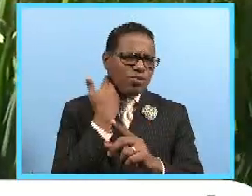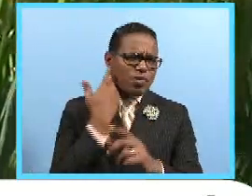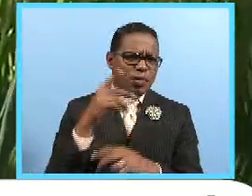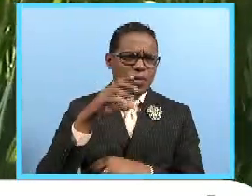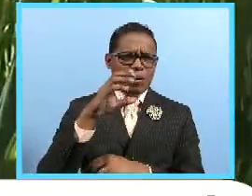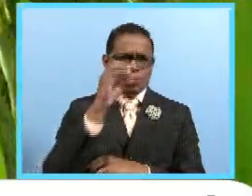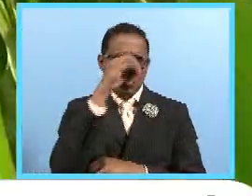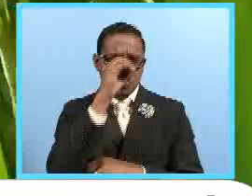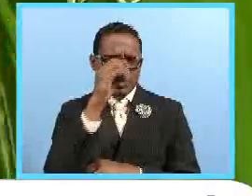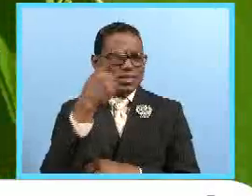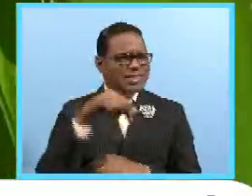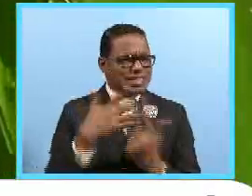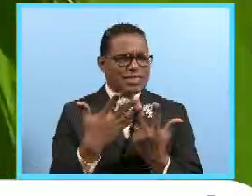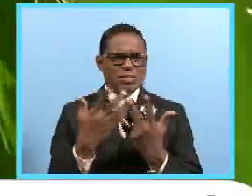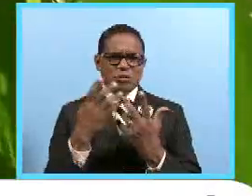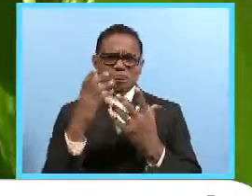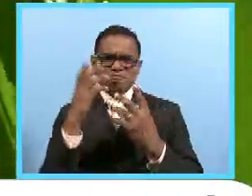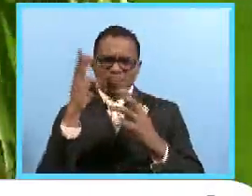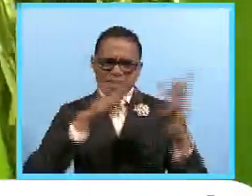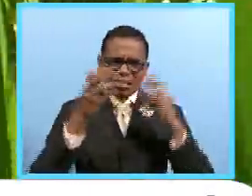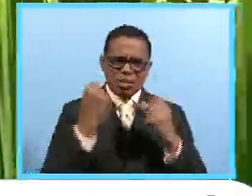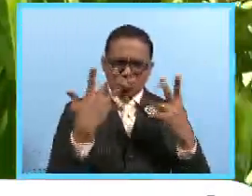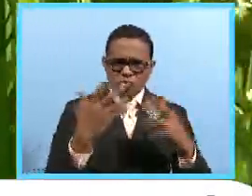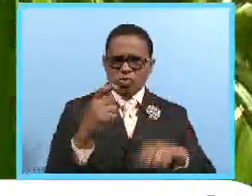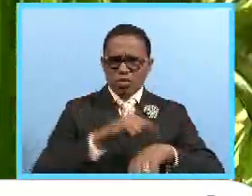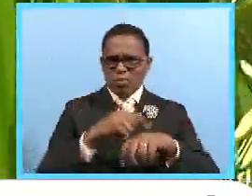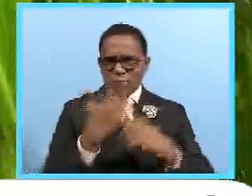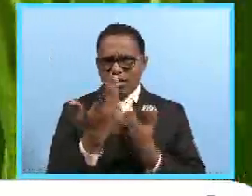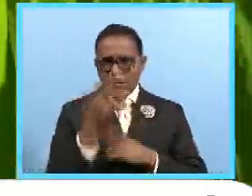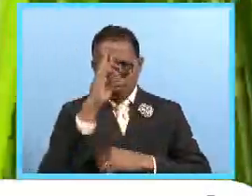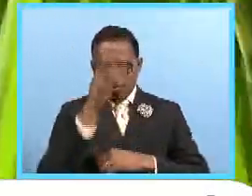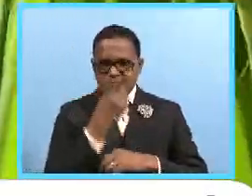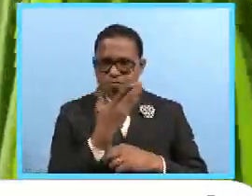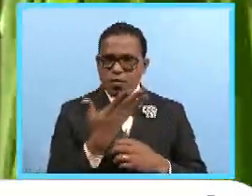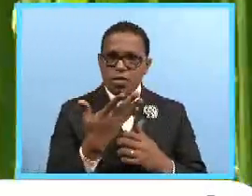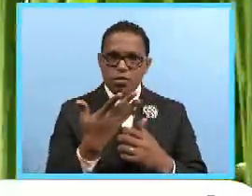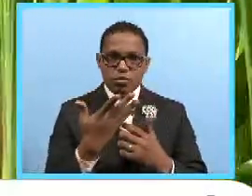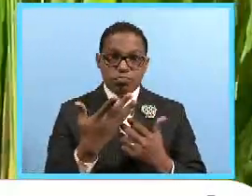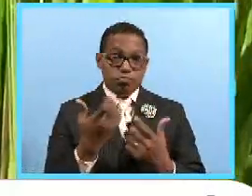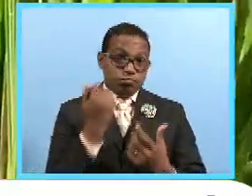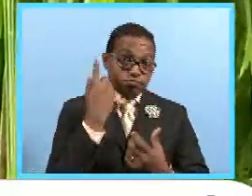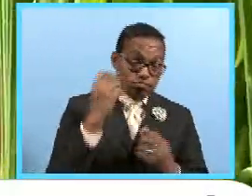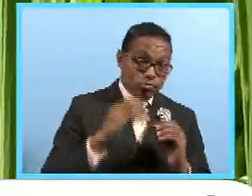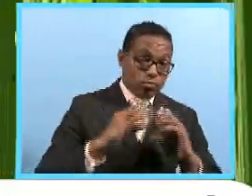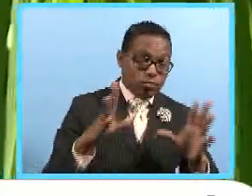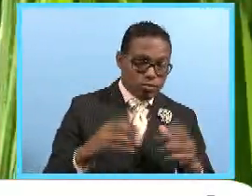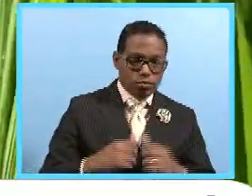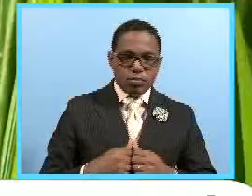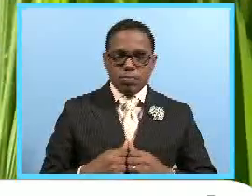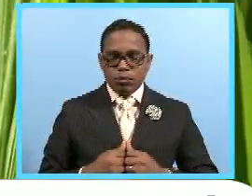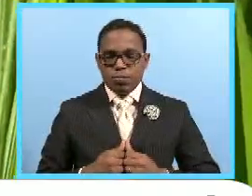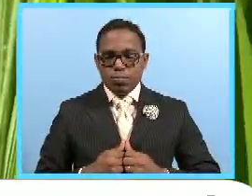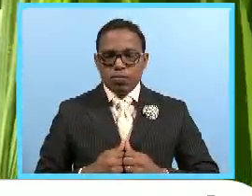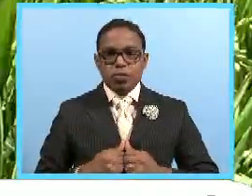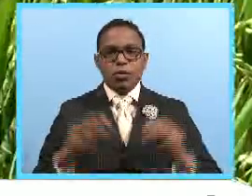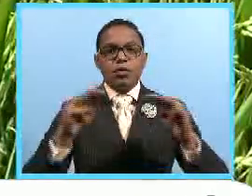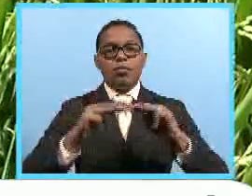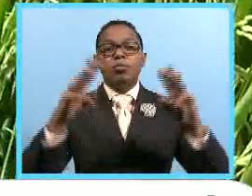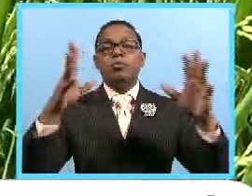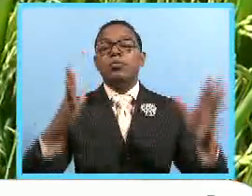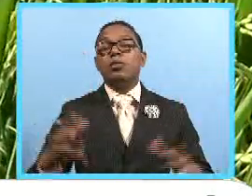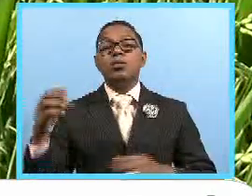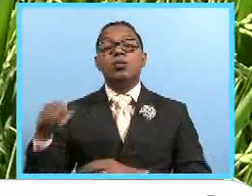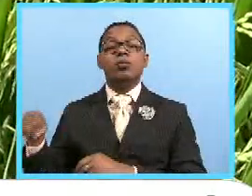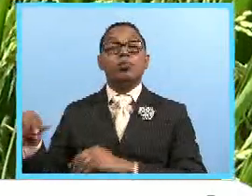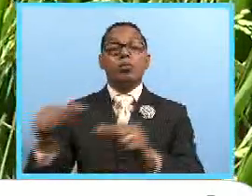una preocupación de cierto tiempo que acá en República Dominicana, pues al entendido y qué bueno que así ha sido, del Ministerio de Agricultura